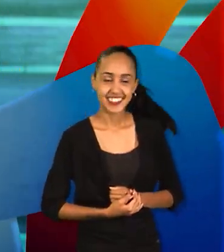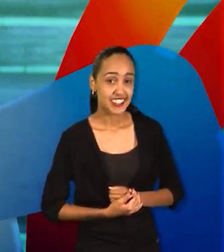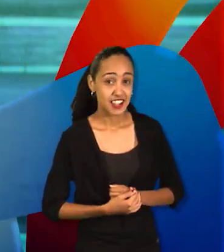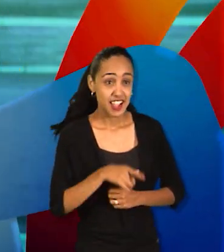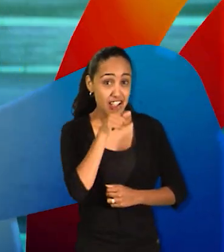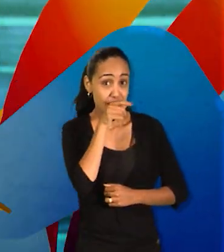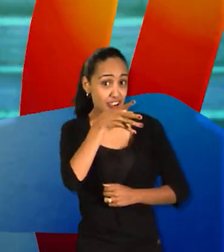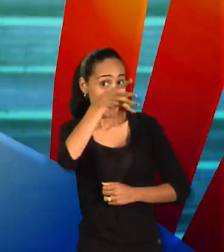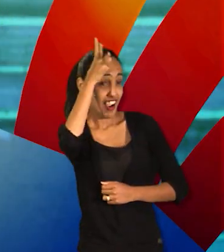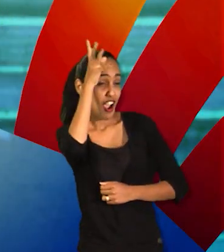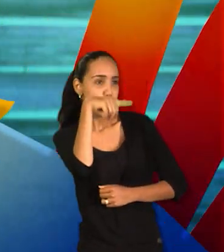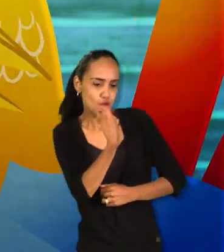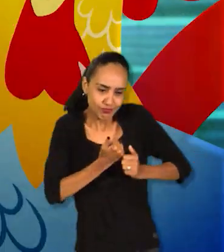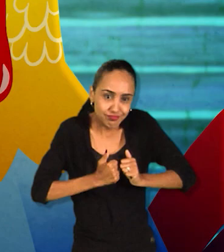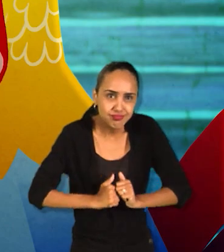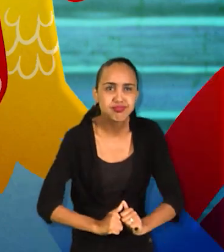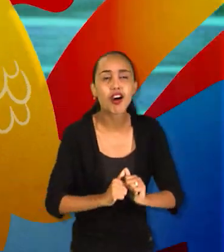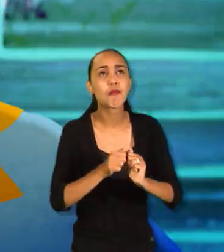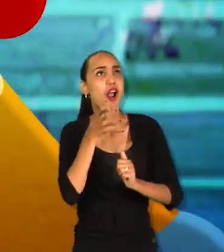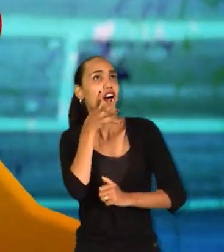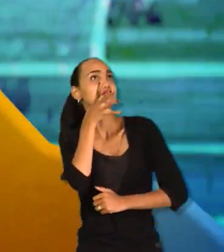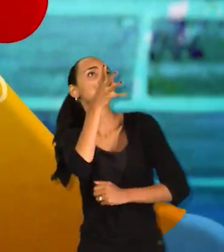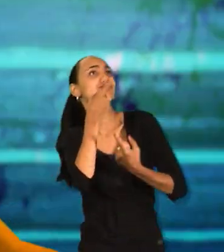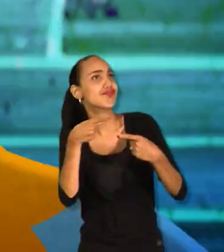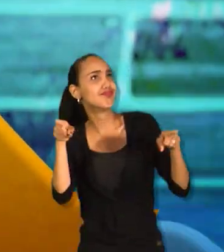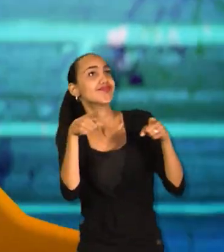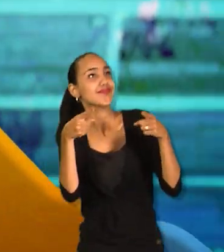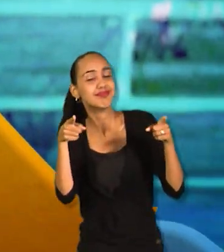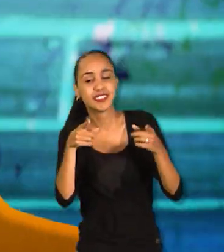¡Los gallos nacemos para cantar! ¡Te lo muestro!